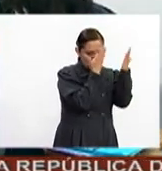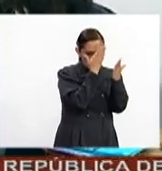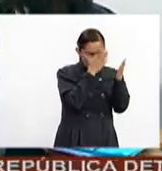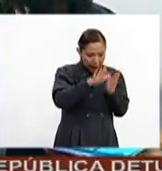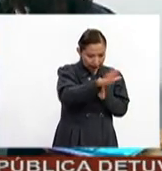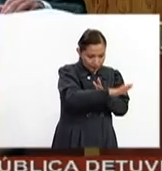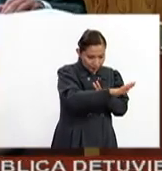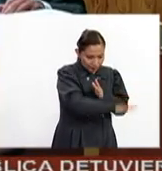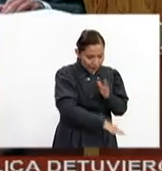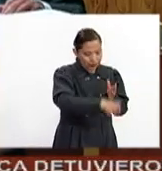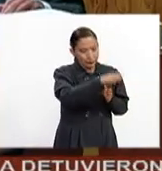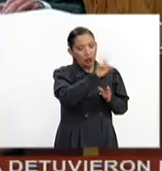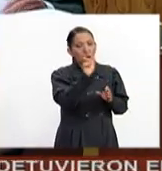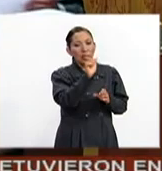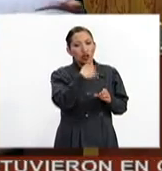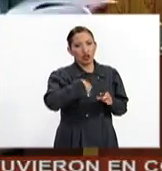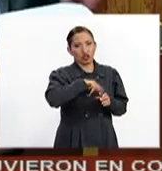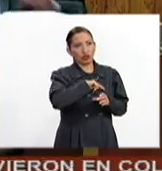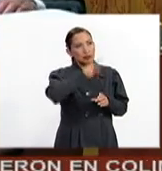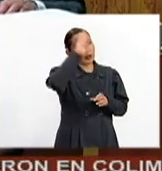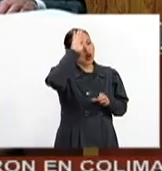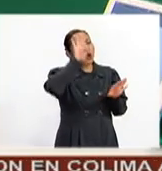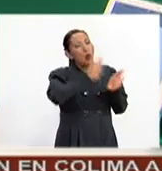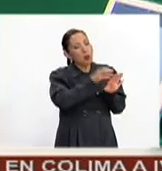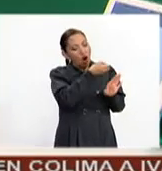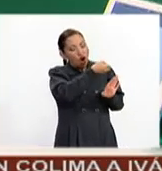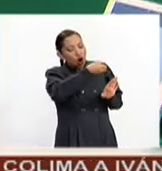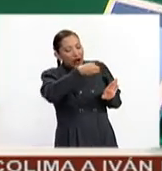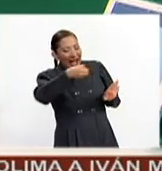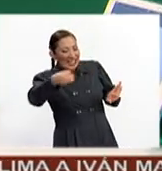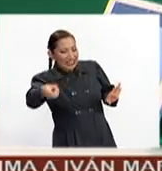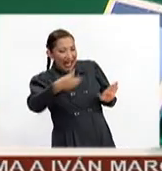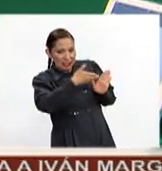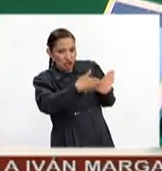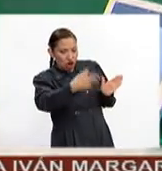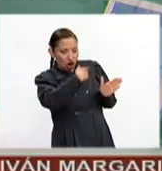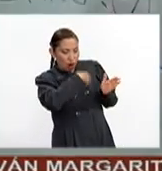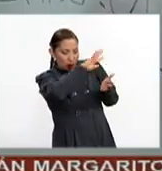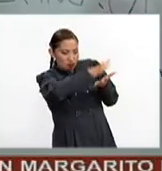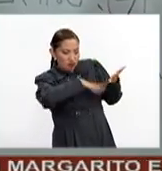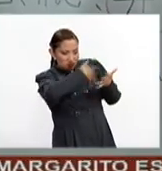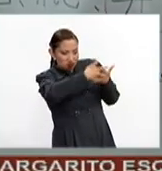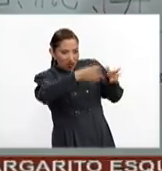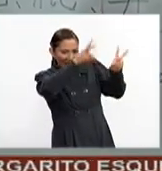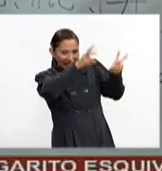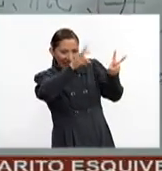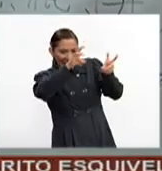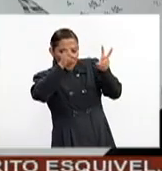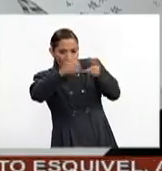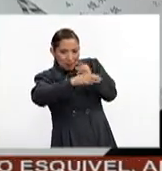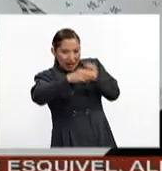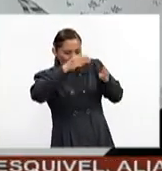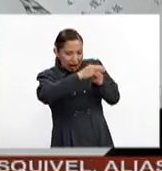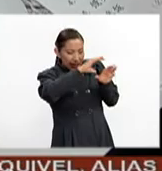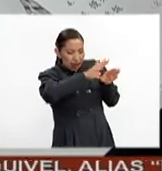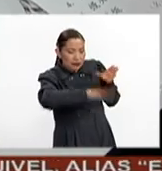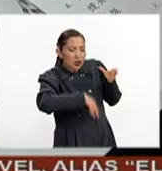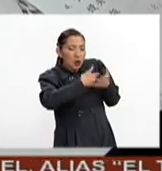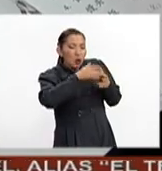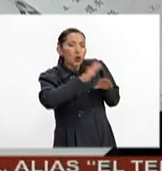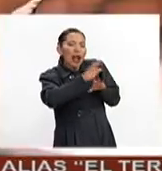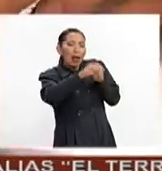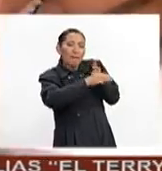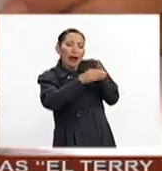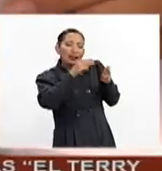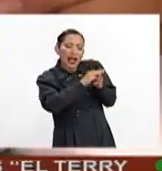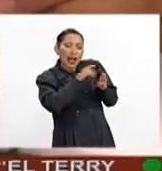digamos, cuando estamos pensando en cómo se organiza el mapa curricular, estaríamos pensando en qué tipo de